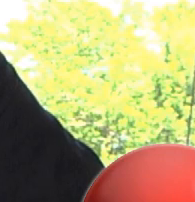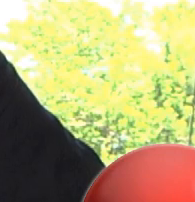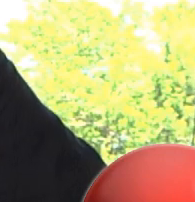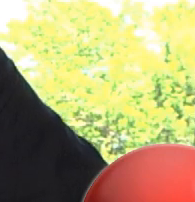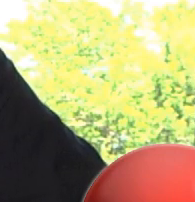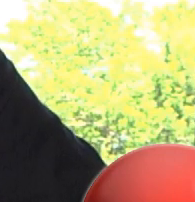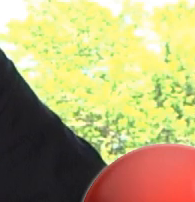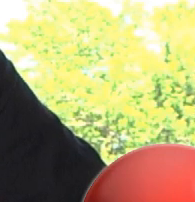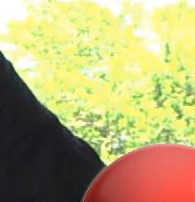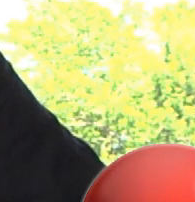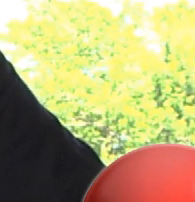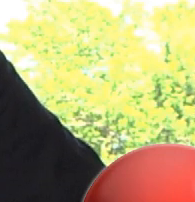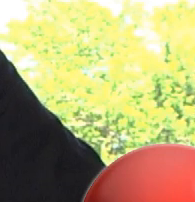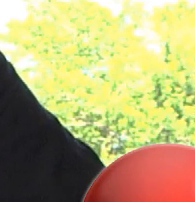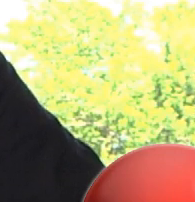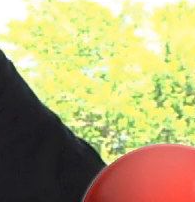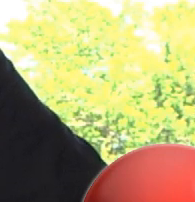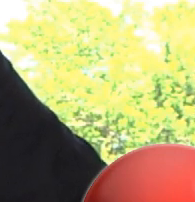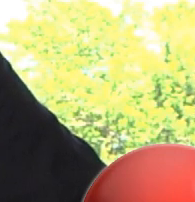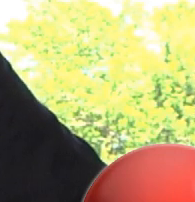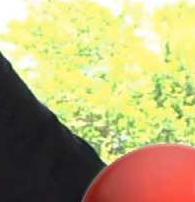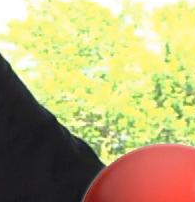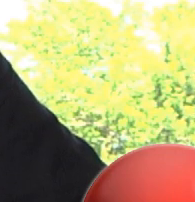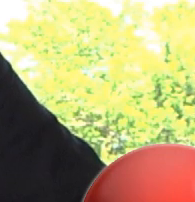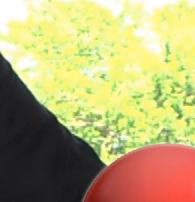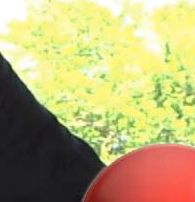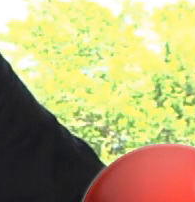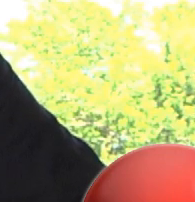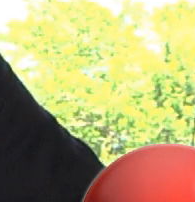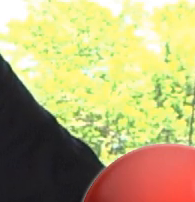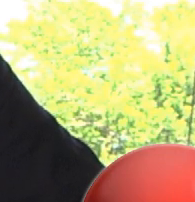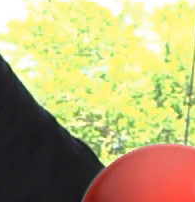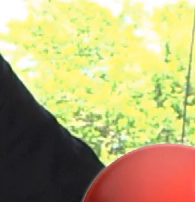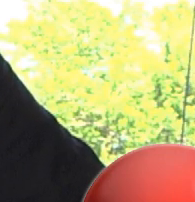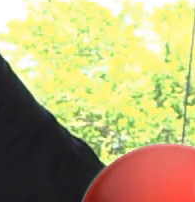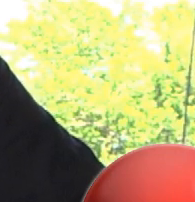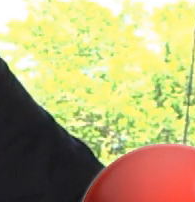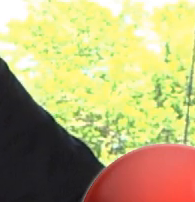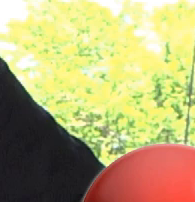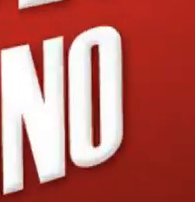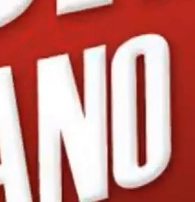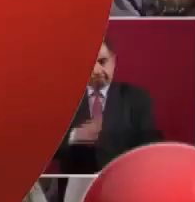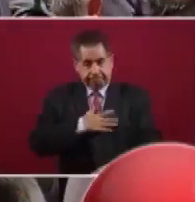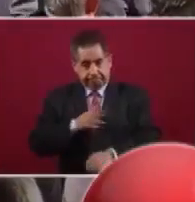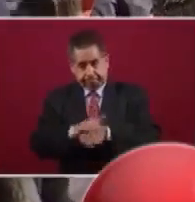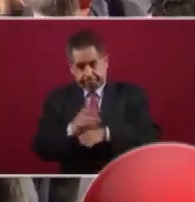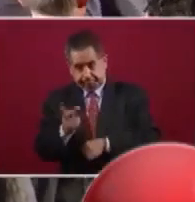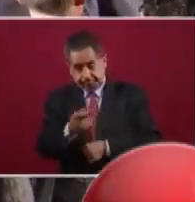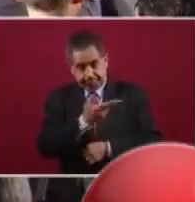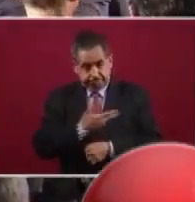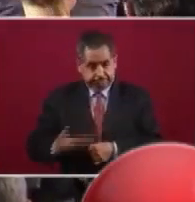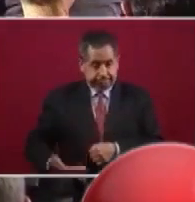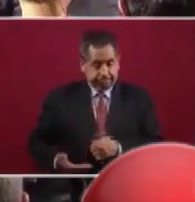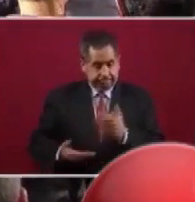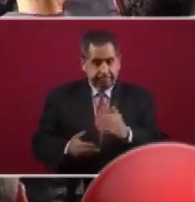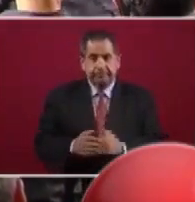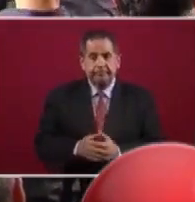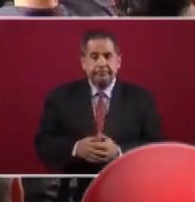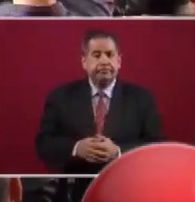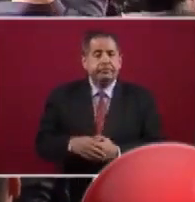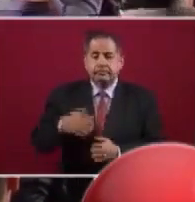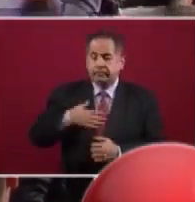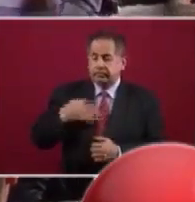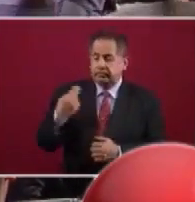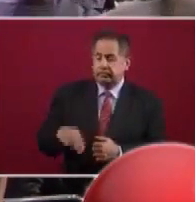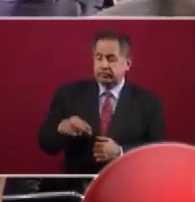censura no se han enterado que este fue uno de los temas que abordó ra ferrer en la mañana siente rafael herrera corresponsal de sin censura con